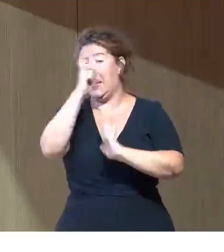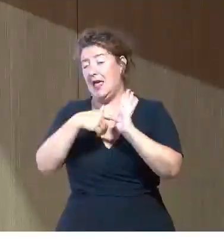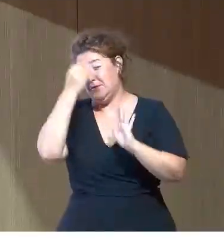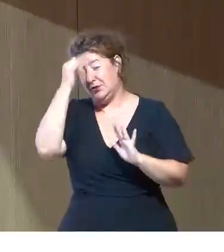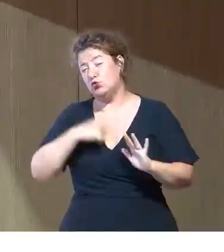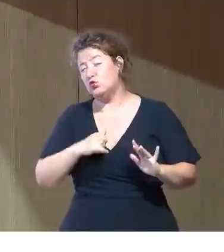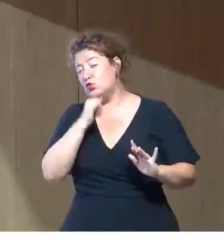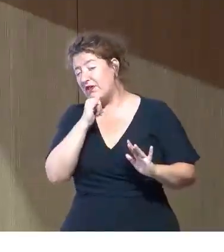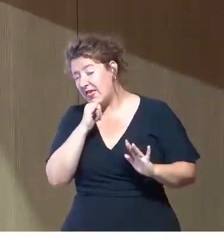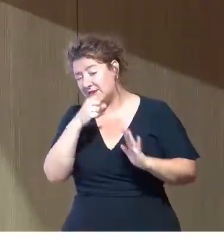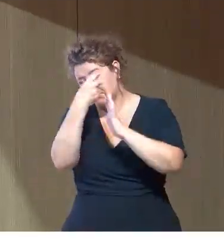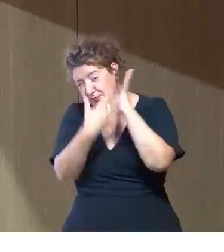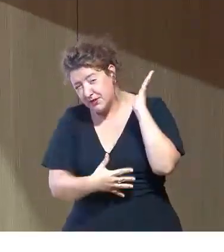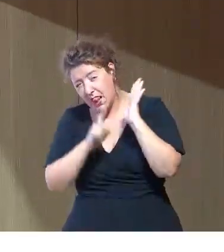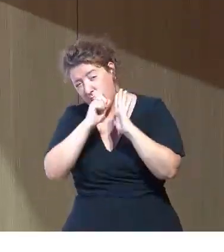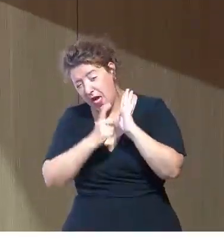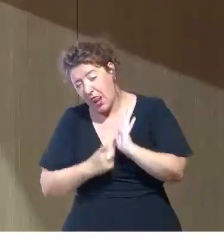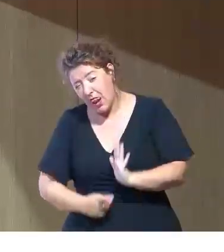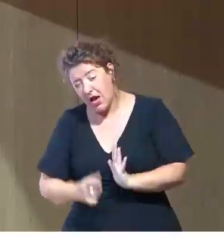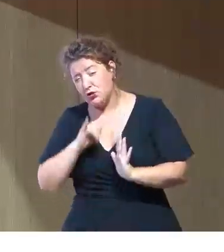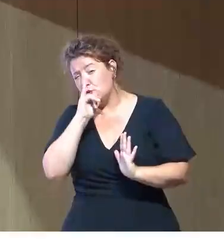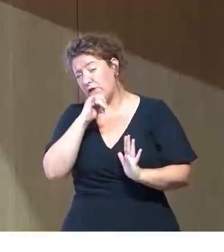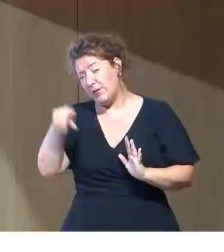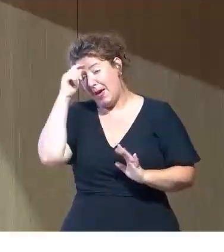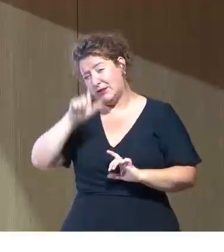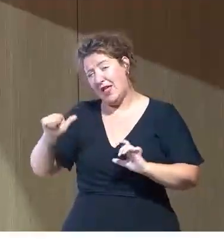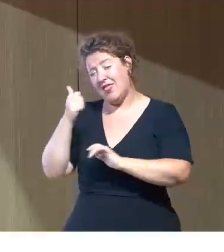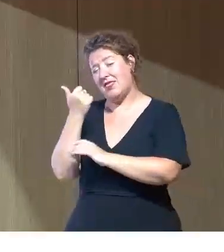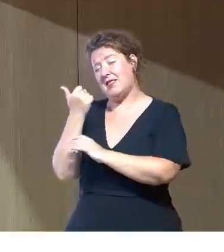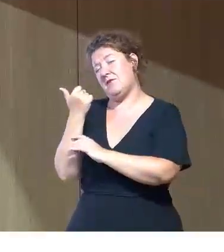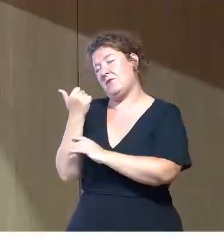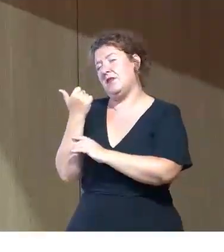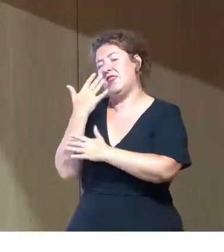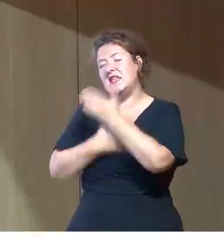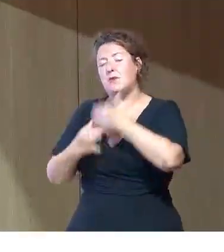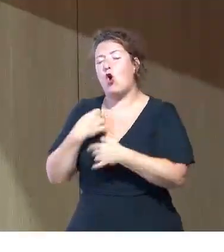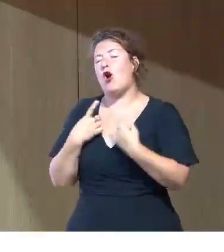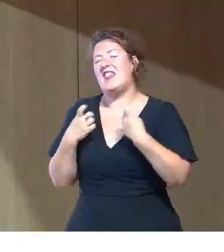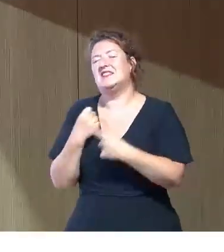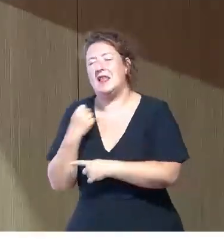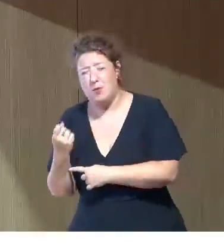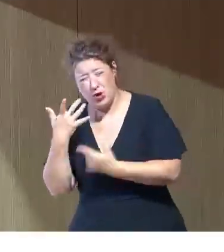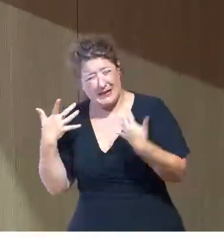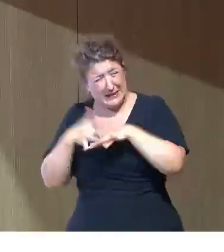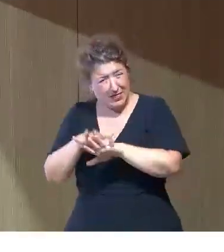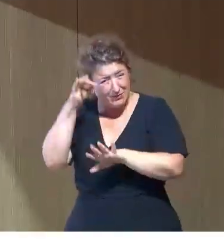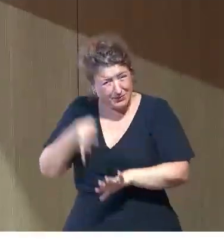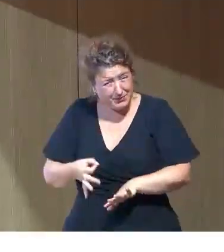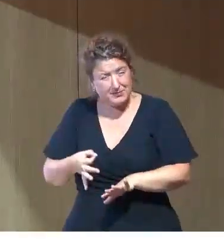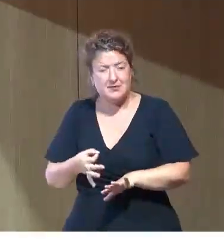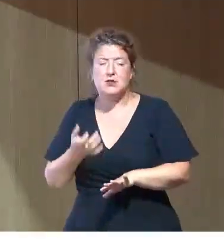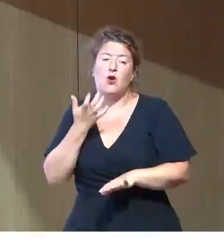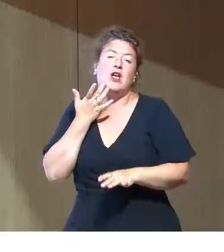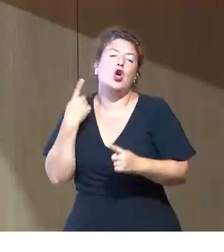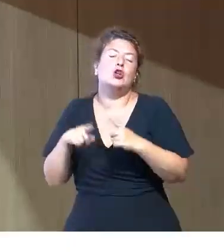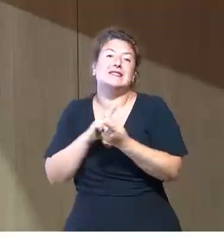suficiente para garantizar que las personas con discapacidad o con grandes necesidades de apoyo son Realmente integradas no y si no es así que se debería